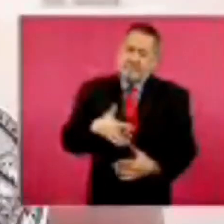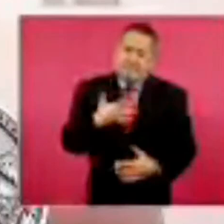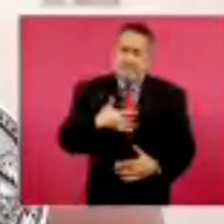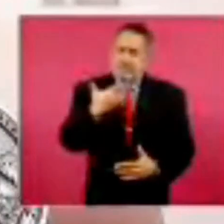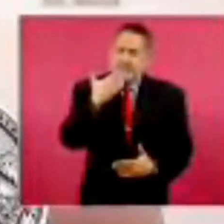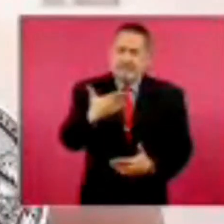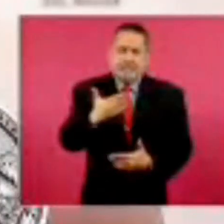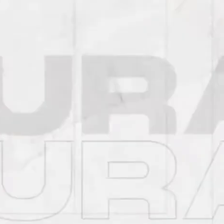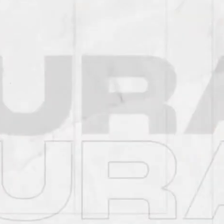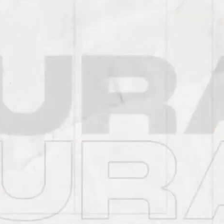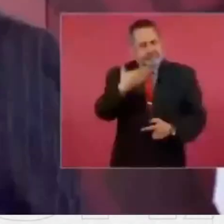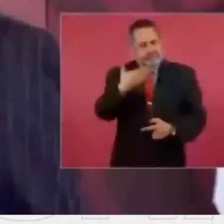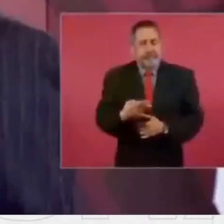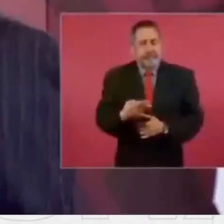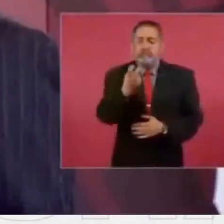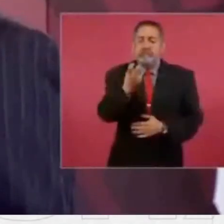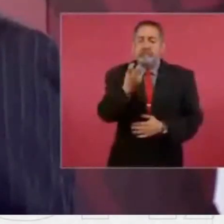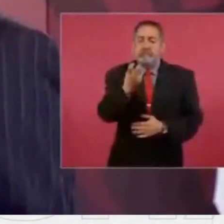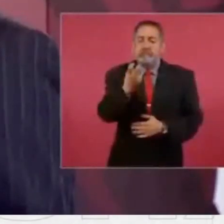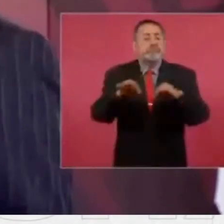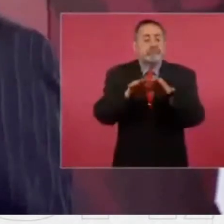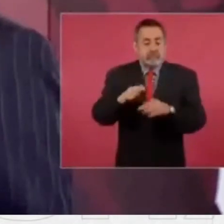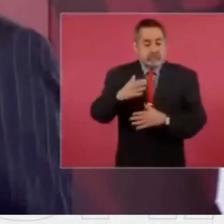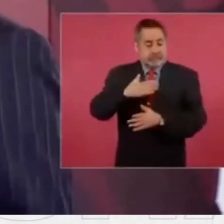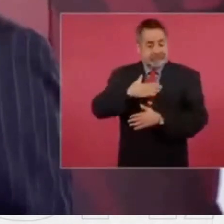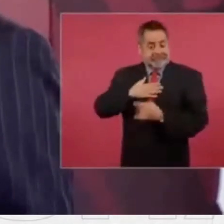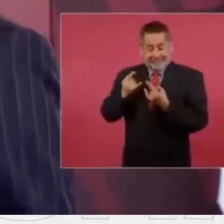Ya hemos hablado Tiene de muchas cómo